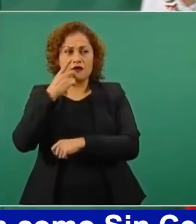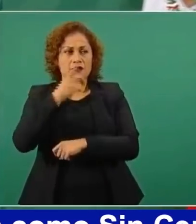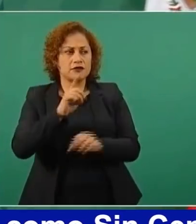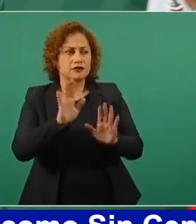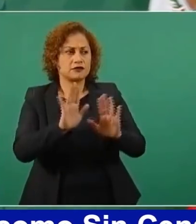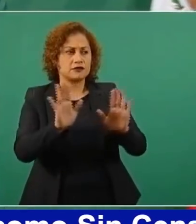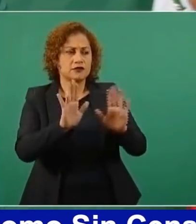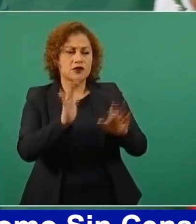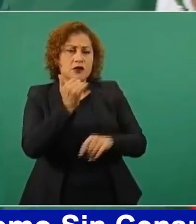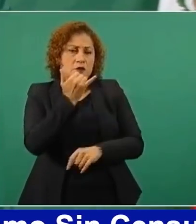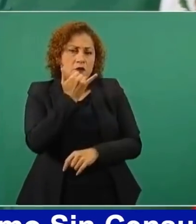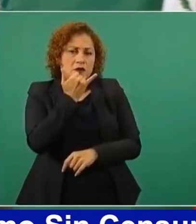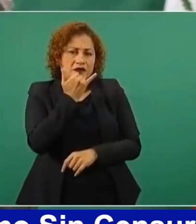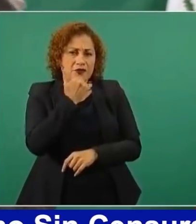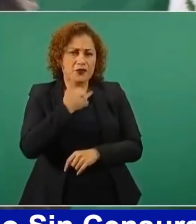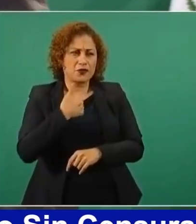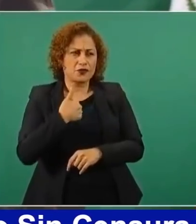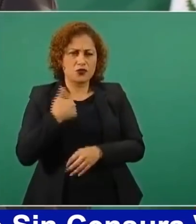la mañanera.